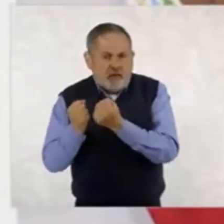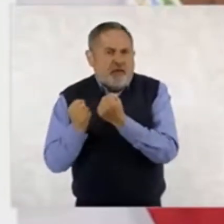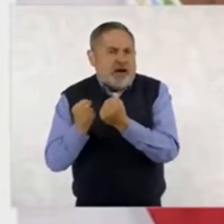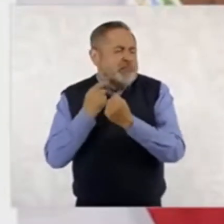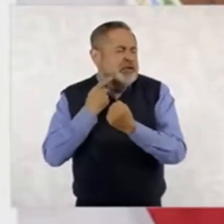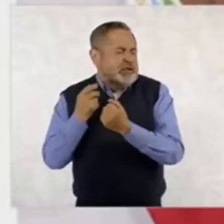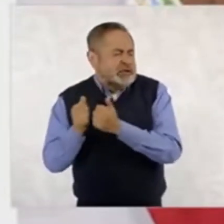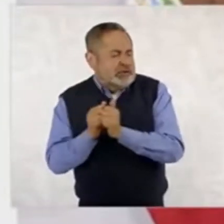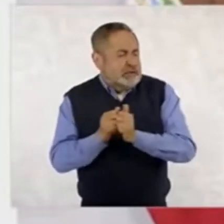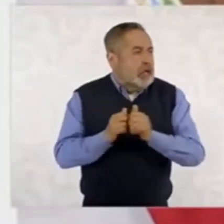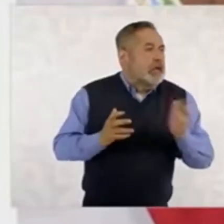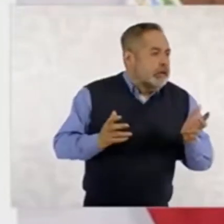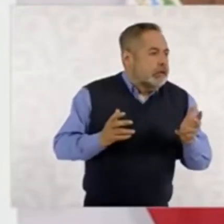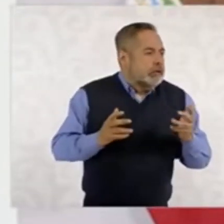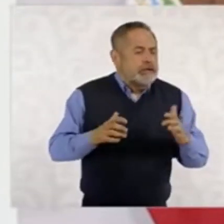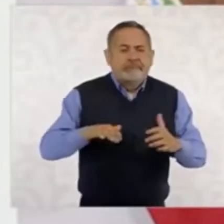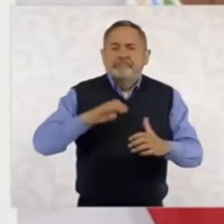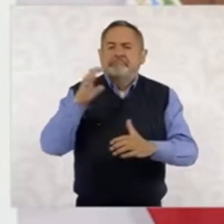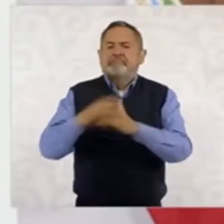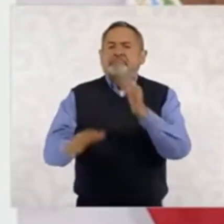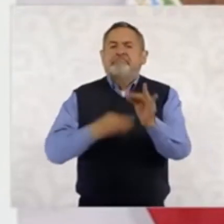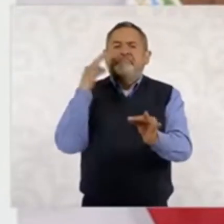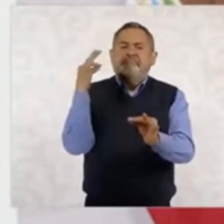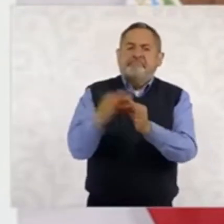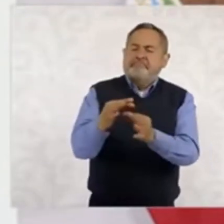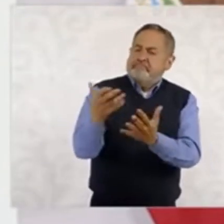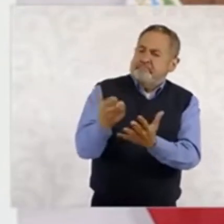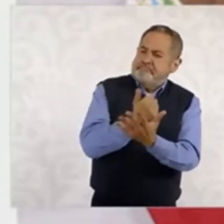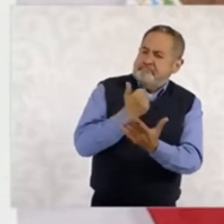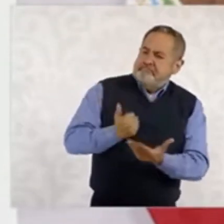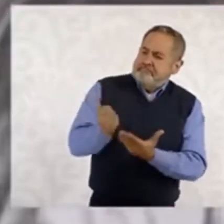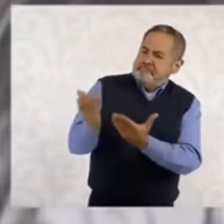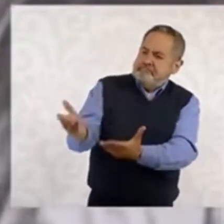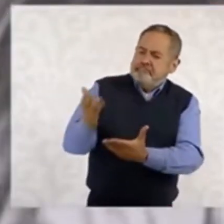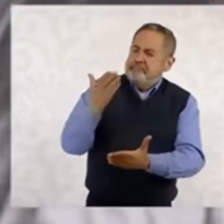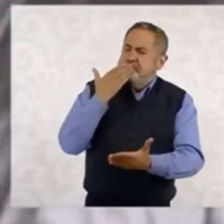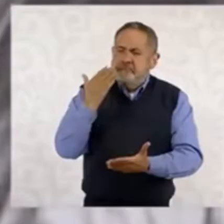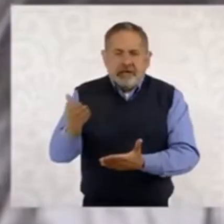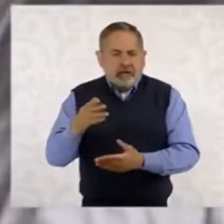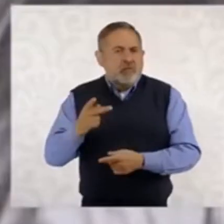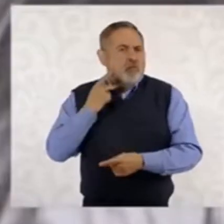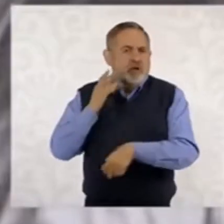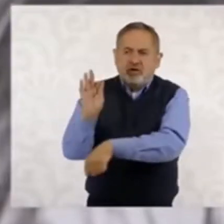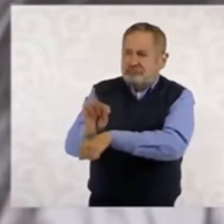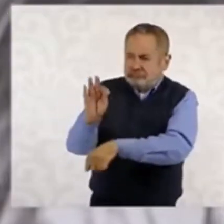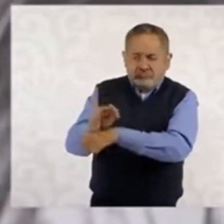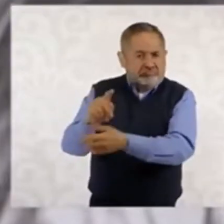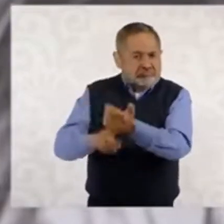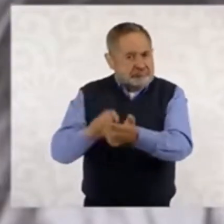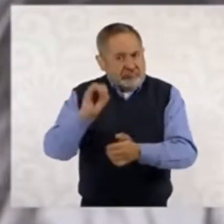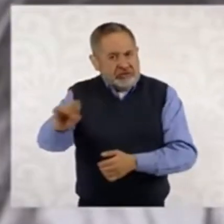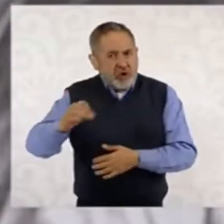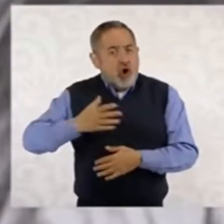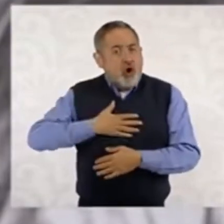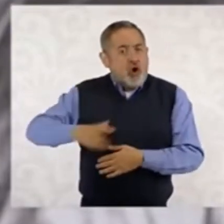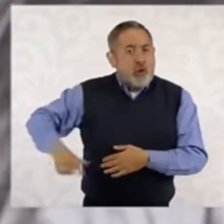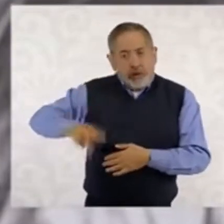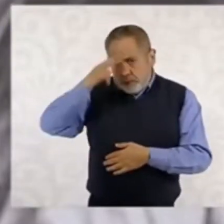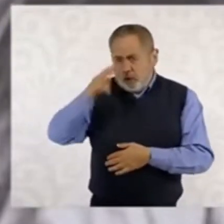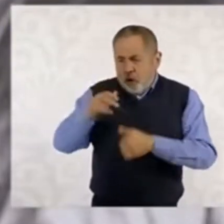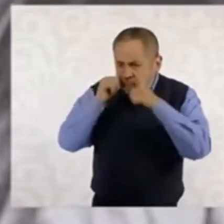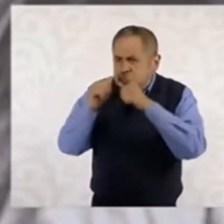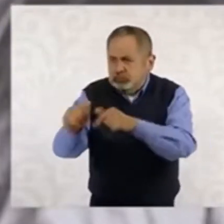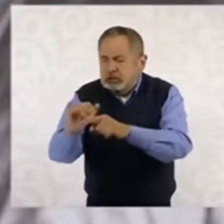cierre no es un simple acto administrativo, es un acto profundamente político que demuestra que el Estado mexicano es capaz de mirar de frente